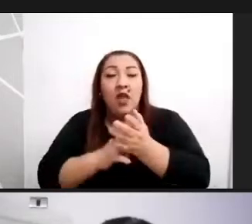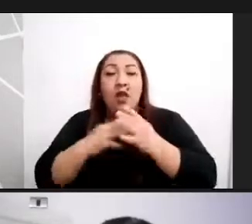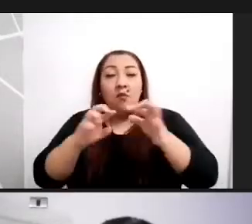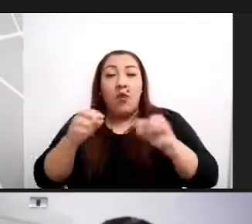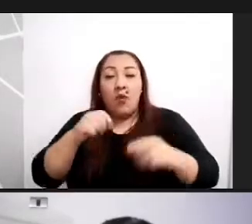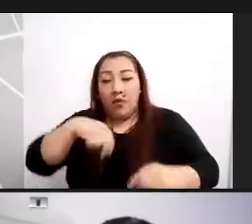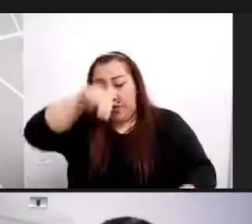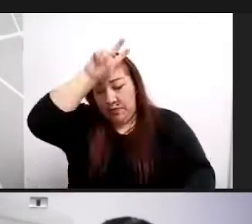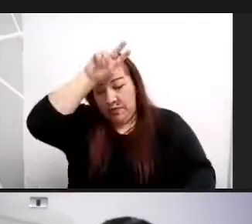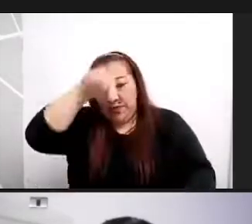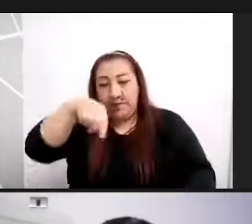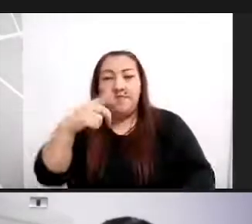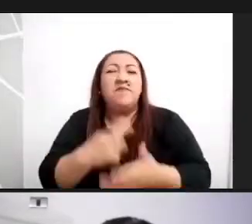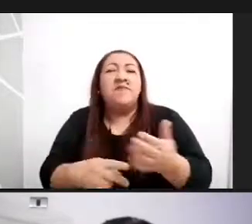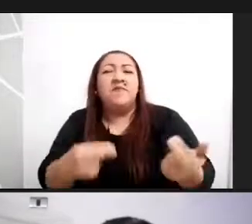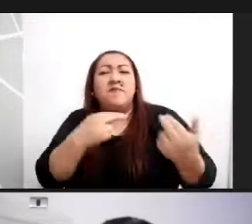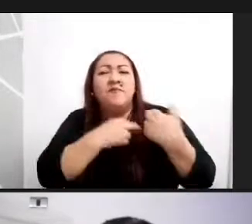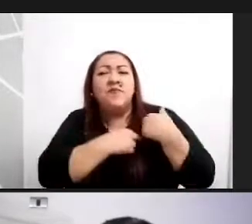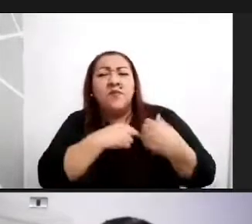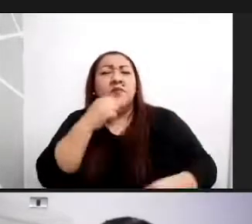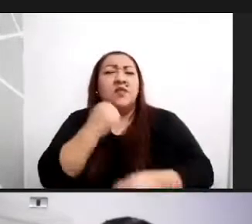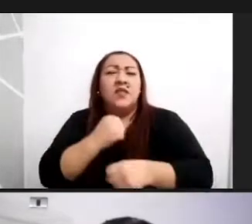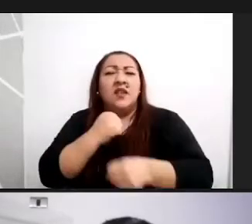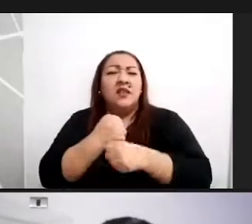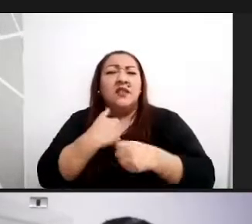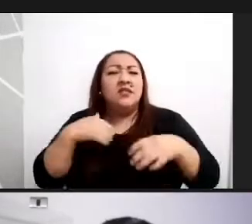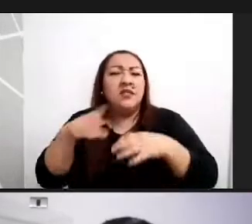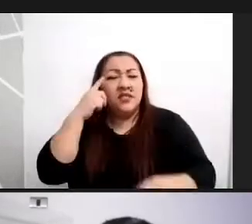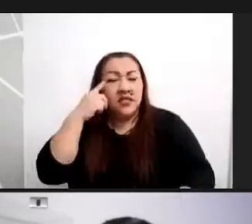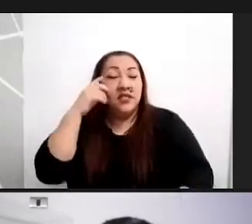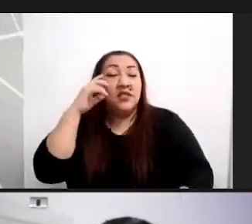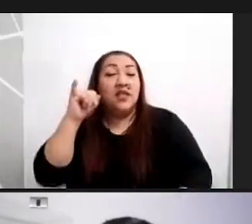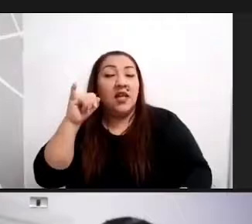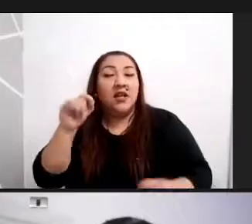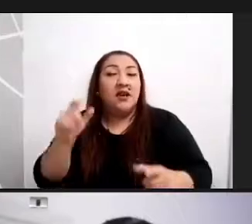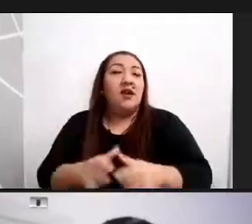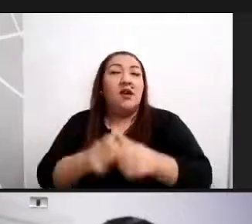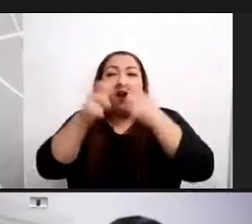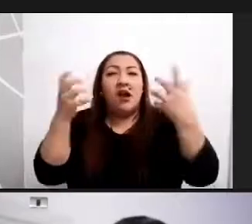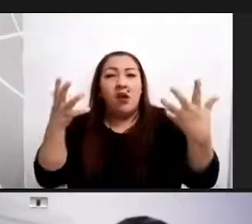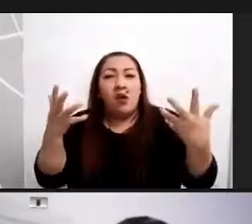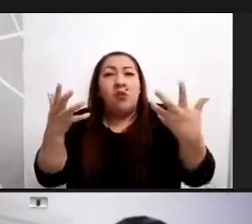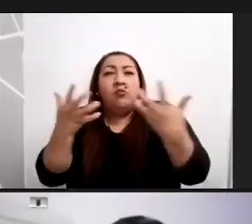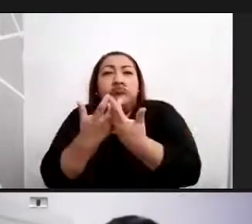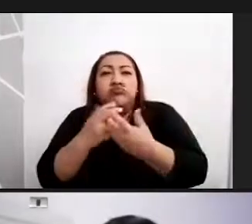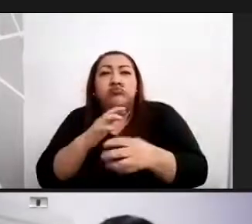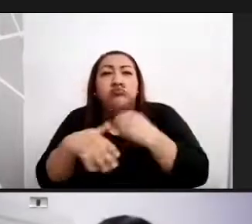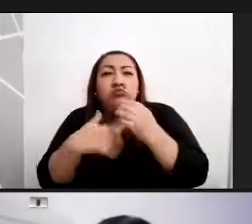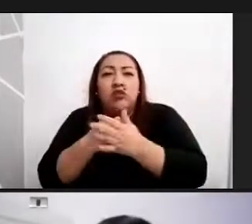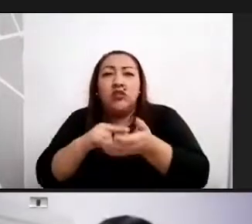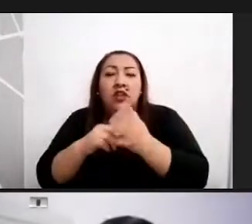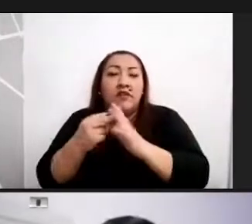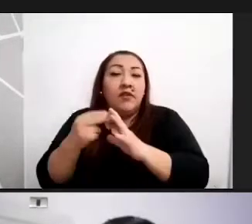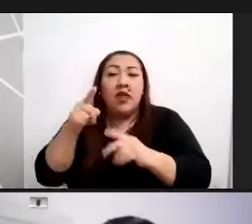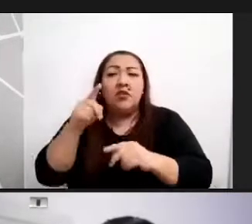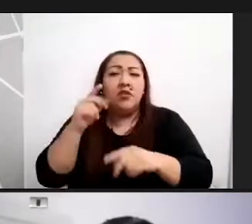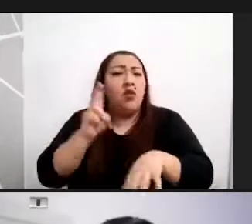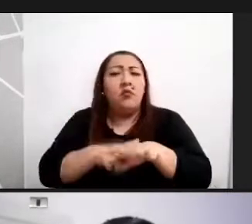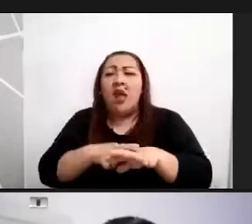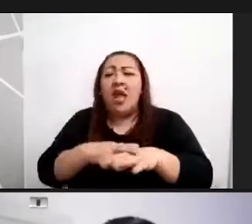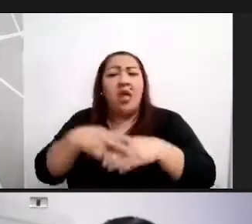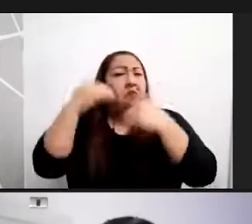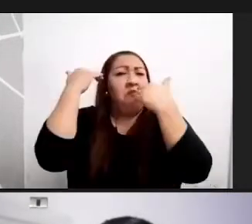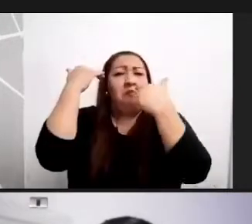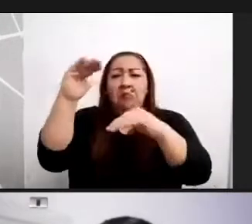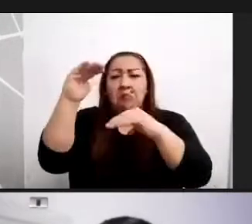Perú? ¿Qué rol debe jugar esta perspectiva, este gran consenso universal en torno a los límites